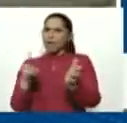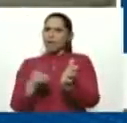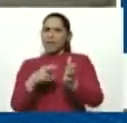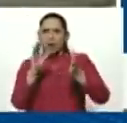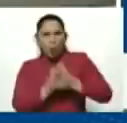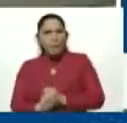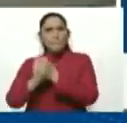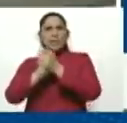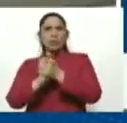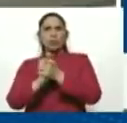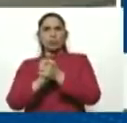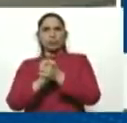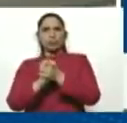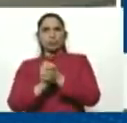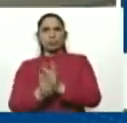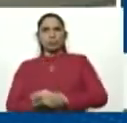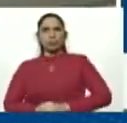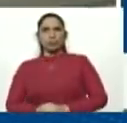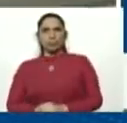amigos.